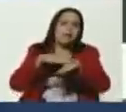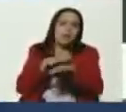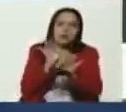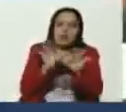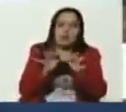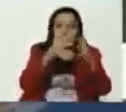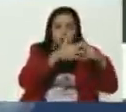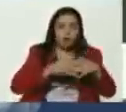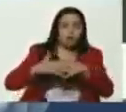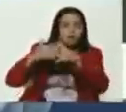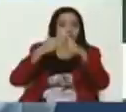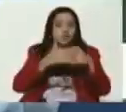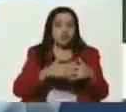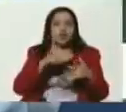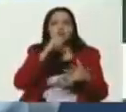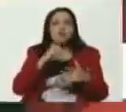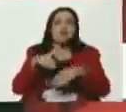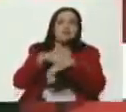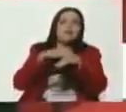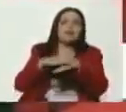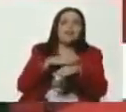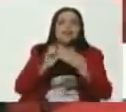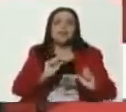surgido un Hugo Chávez.